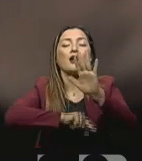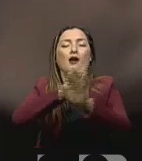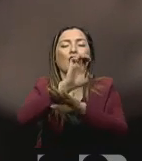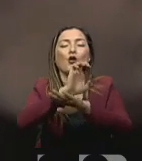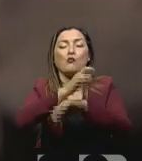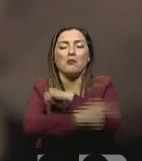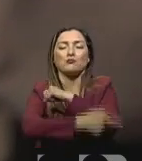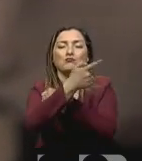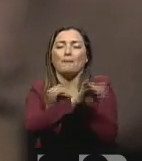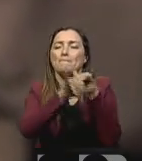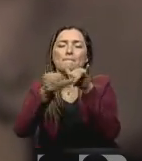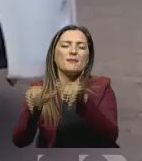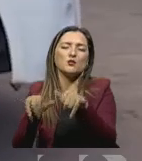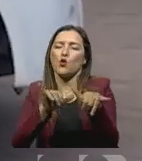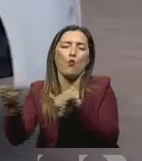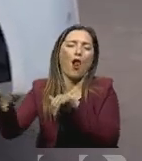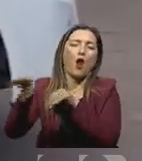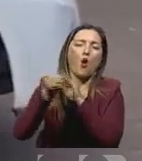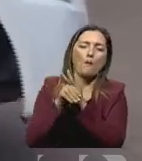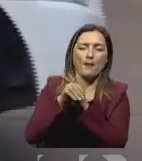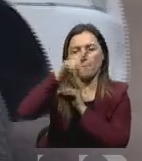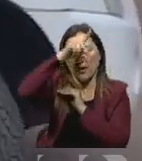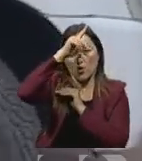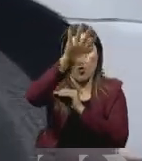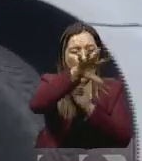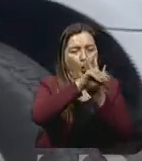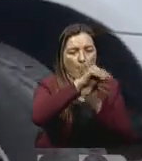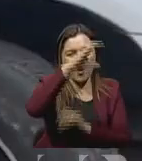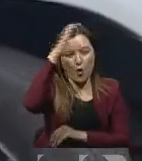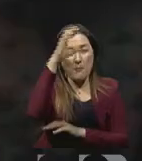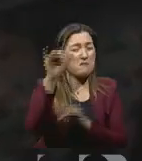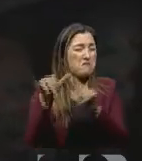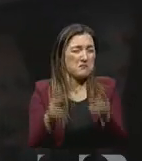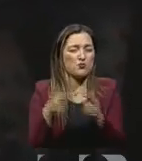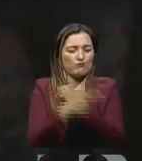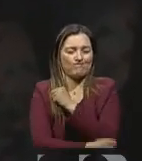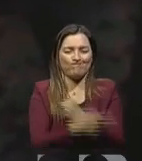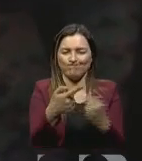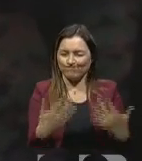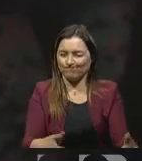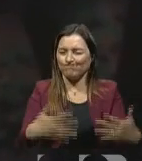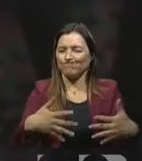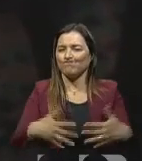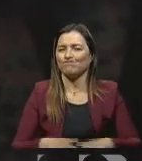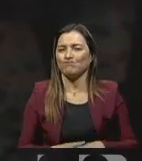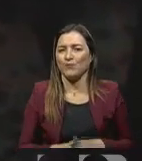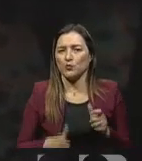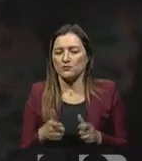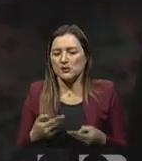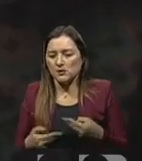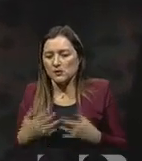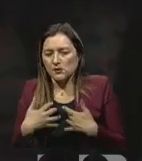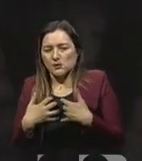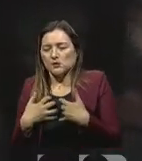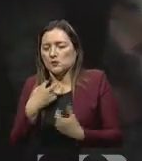similares a las de los países vecinos aplicando apenas consideradas graves que sienten fuertes precedentes y no